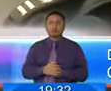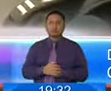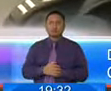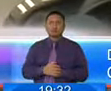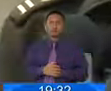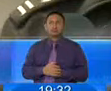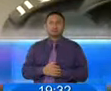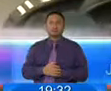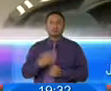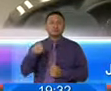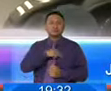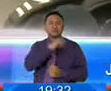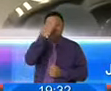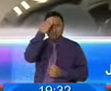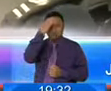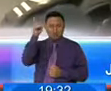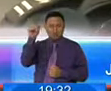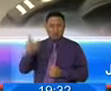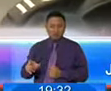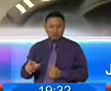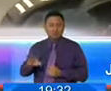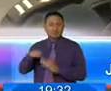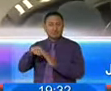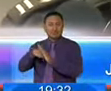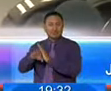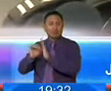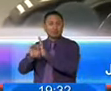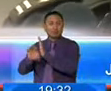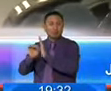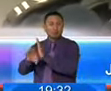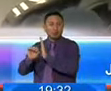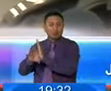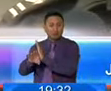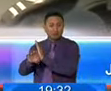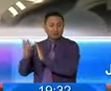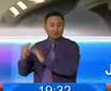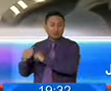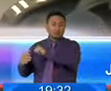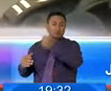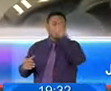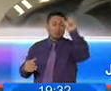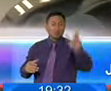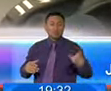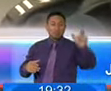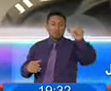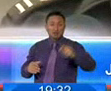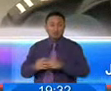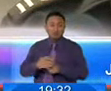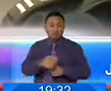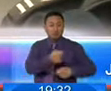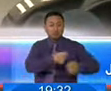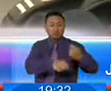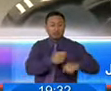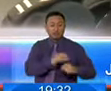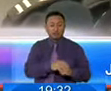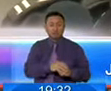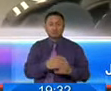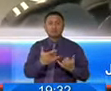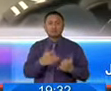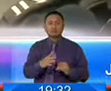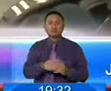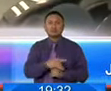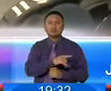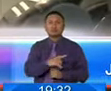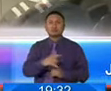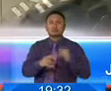tenemos conocimiento, estos señores acopiaban acá. Luego hay los subdistribuidores en cada uno de los sectores y lo que tenemos entendido es que